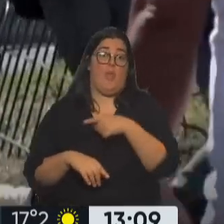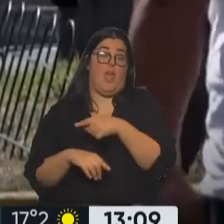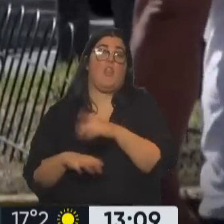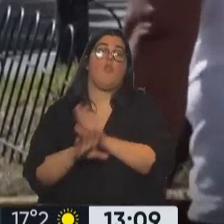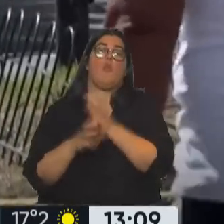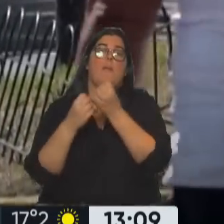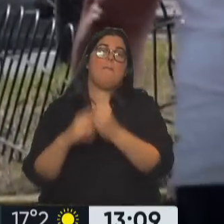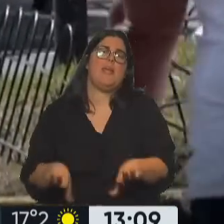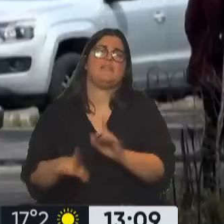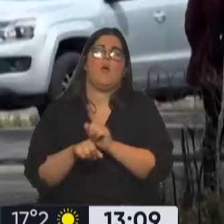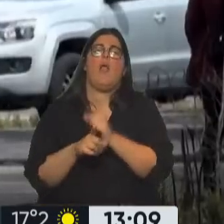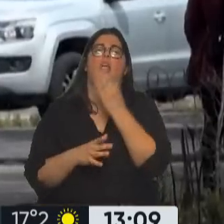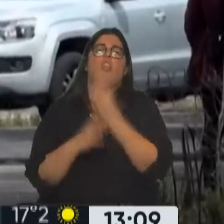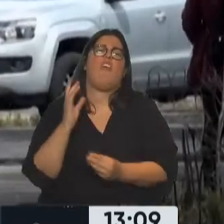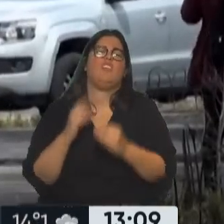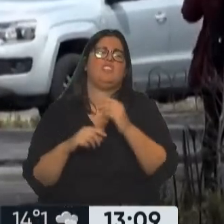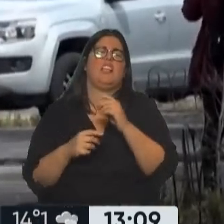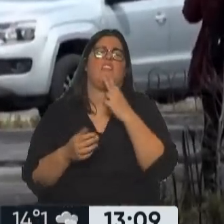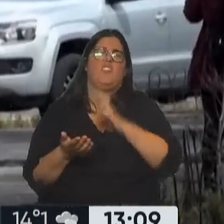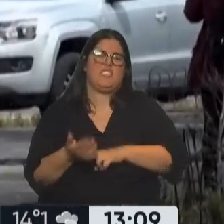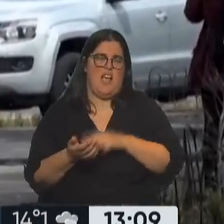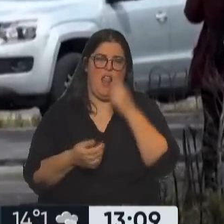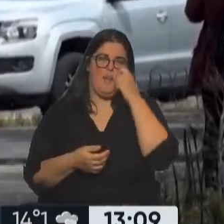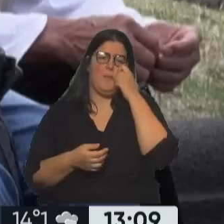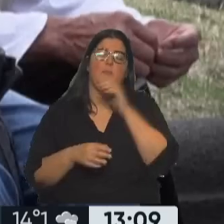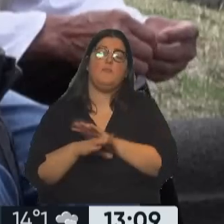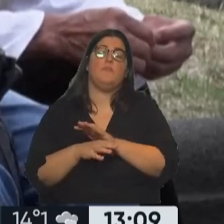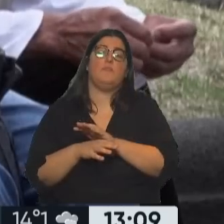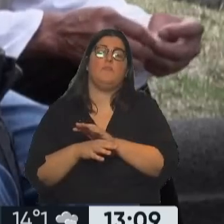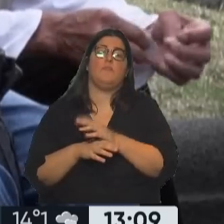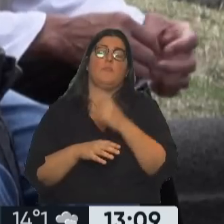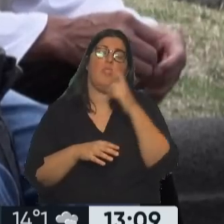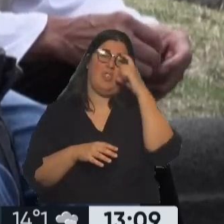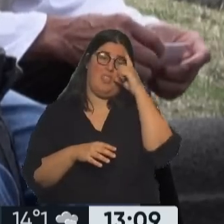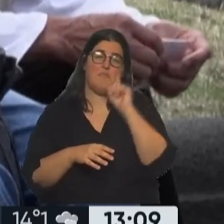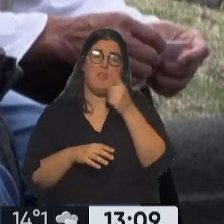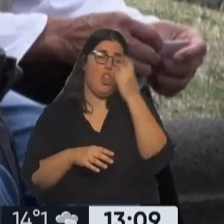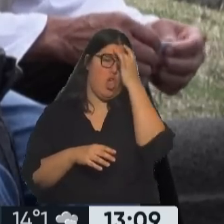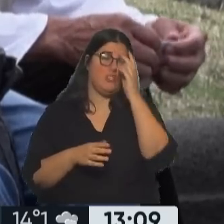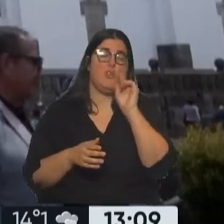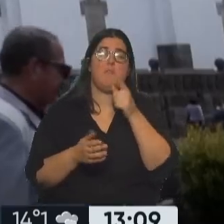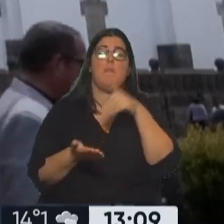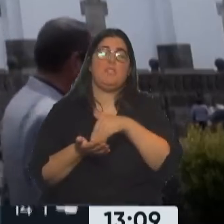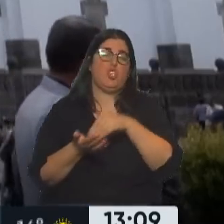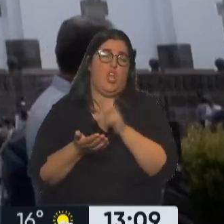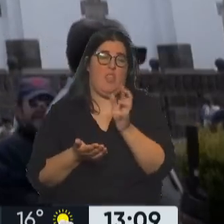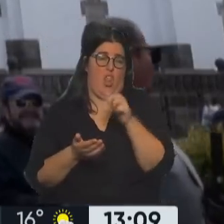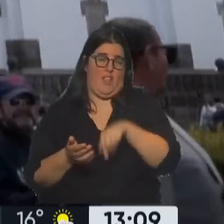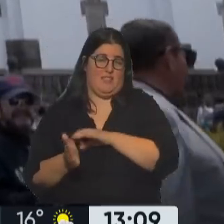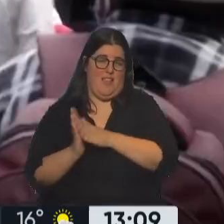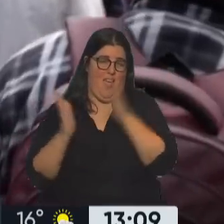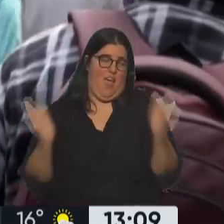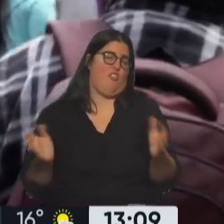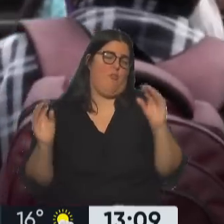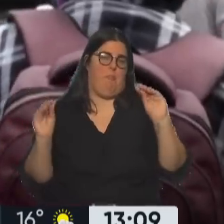déficit fiscal y una previsión oficial de una caída entre 10.000 y 12.000 millones de dólares este año, superior a la que